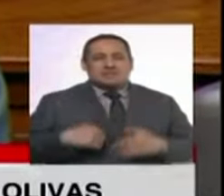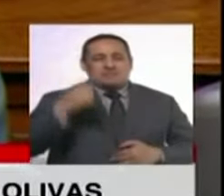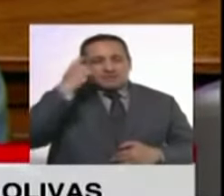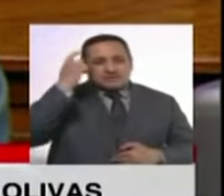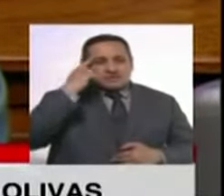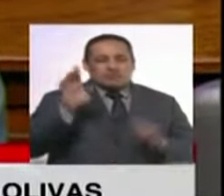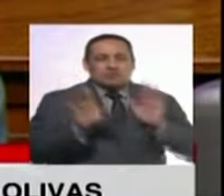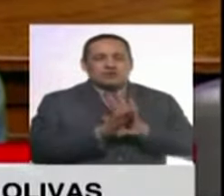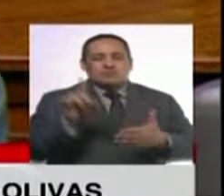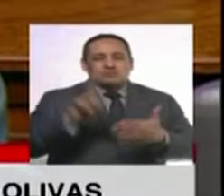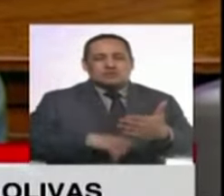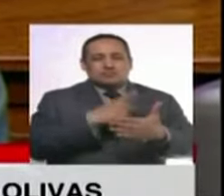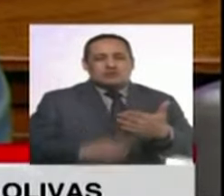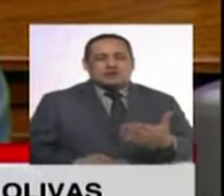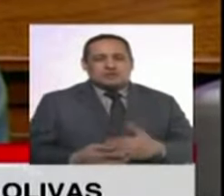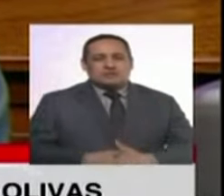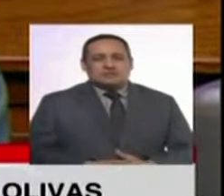pensando en censurar